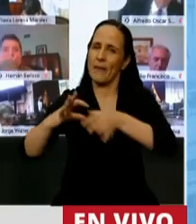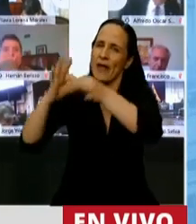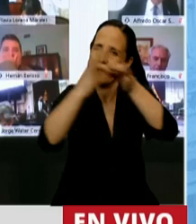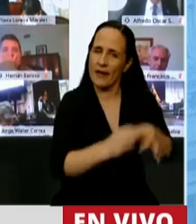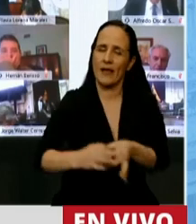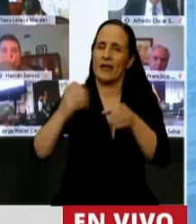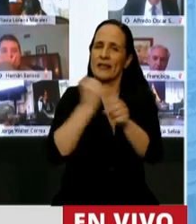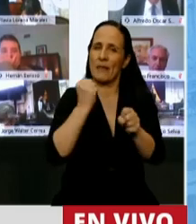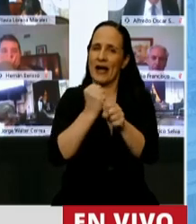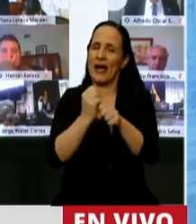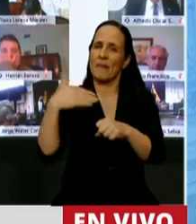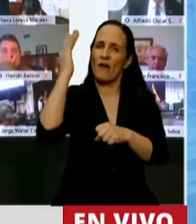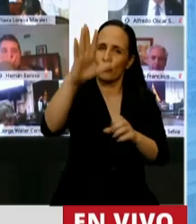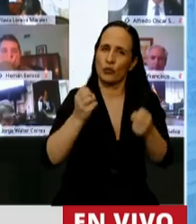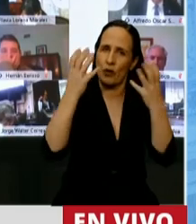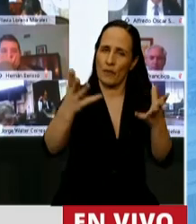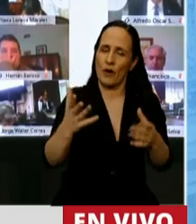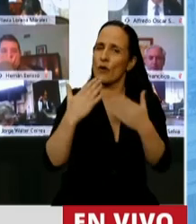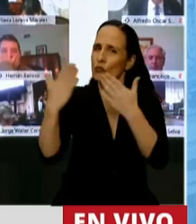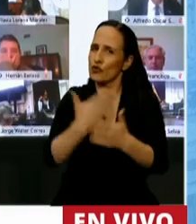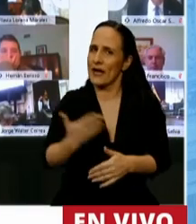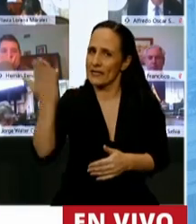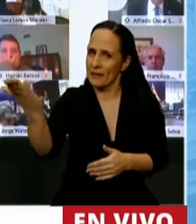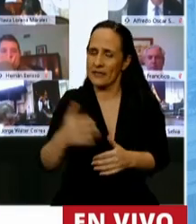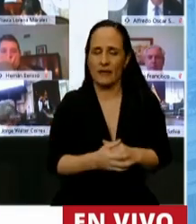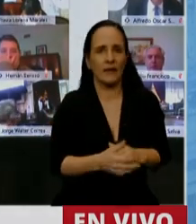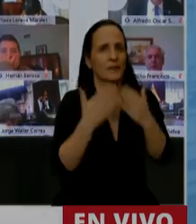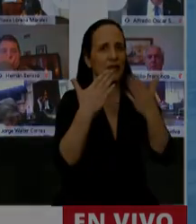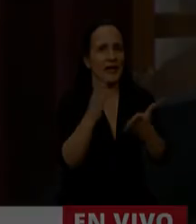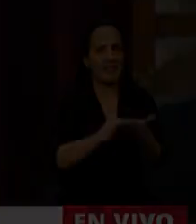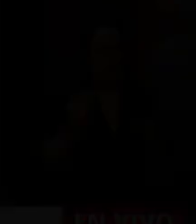trabajar por el futuro de la Argentina. Muchas gracias, señora Presidenta. Gracias, diputado.